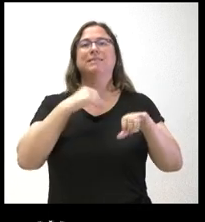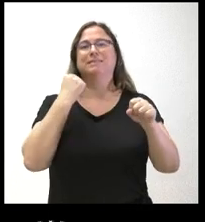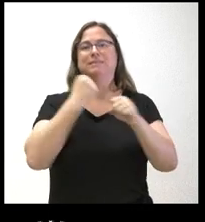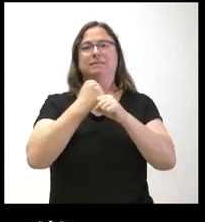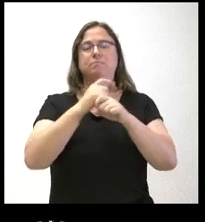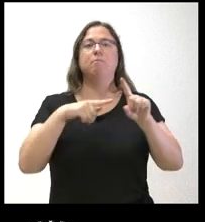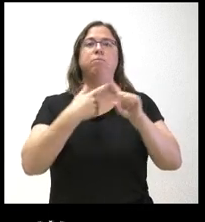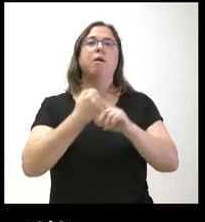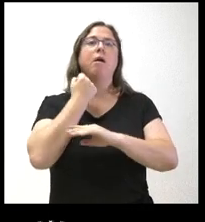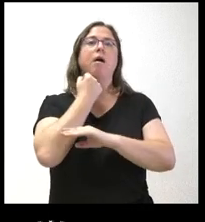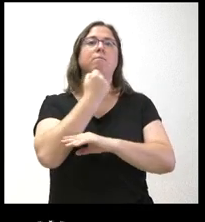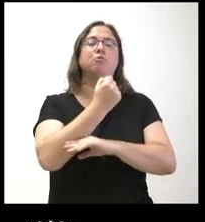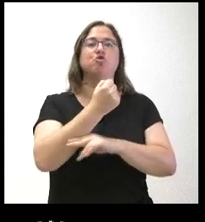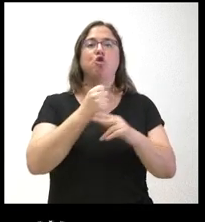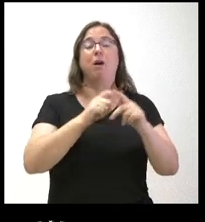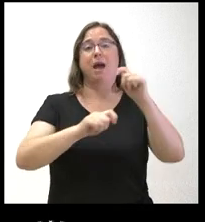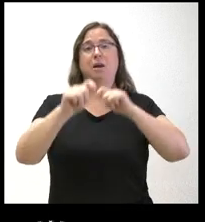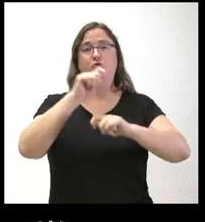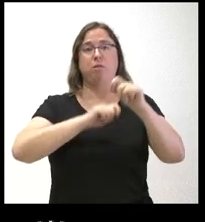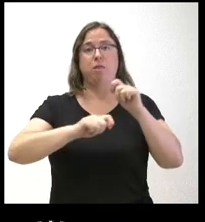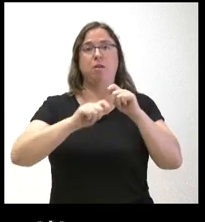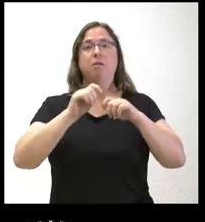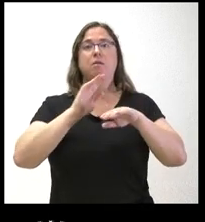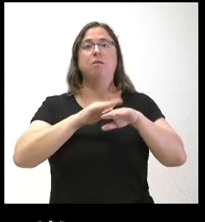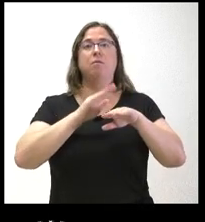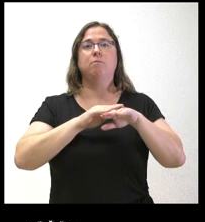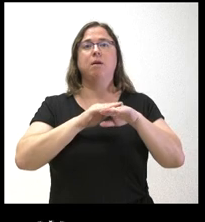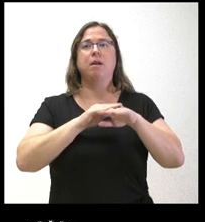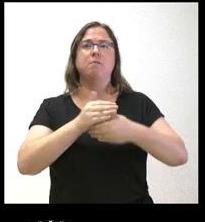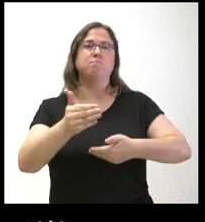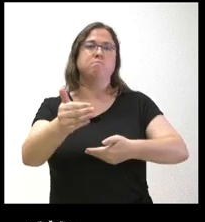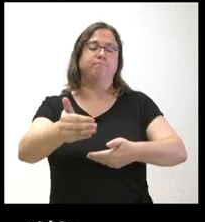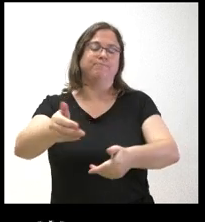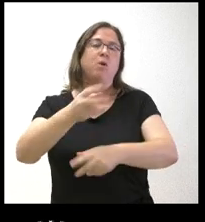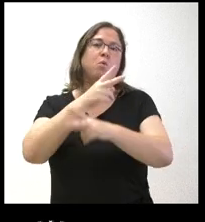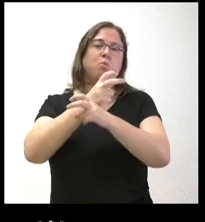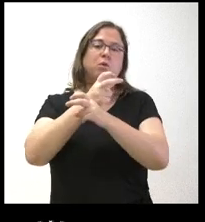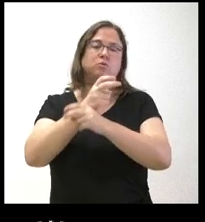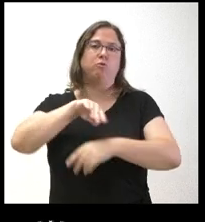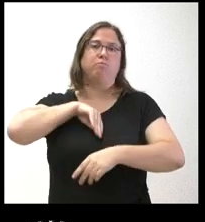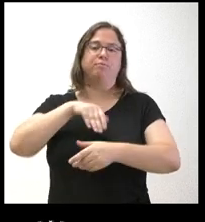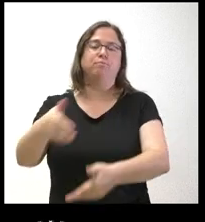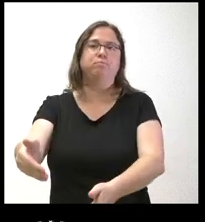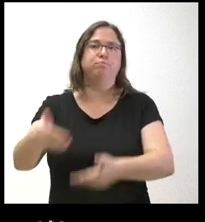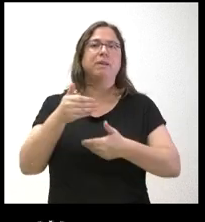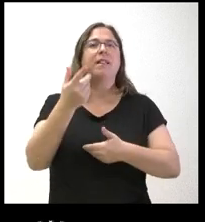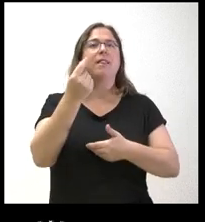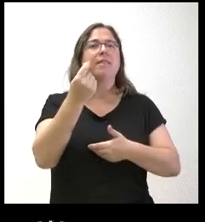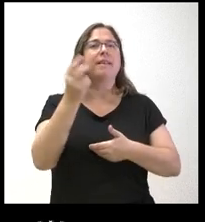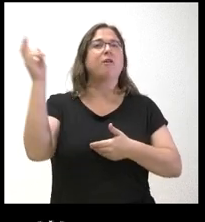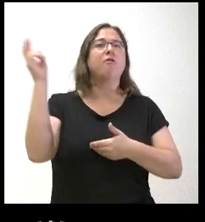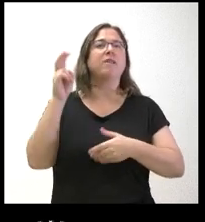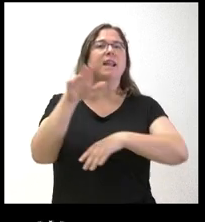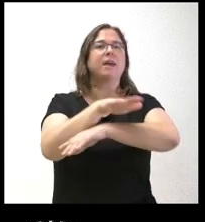apoyo digamos a las asociaciones para que sumen restos ese dinero creo que viene del gobierno central no